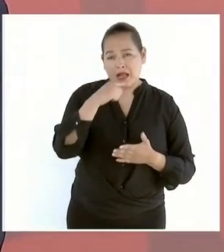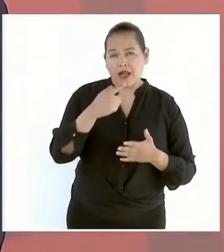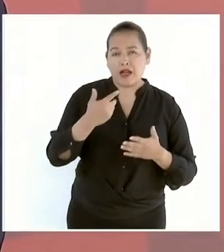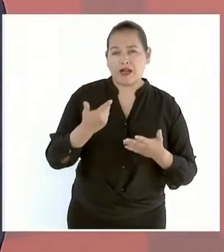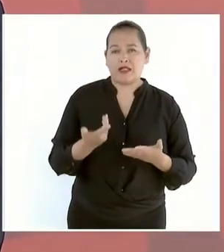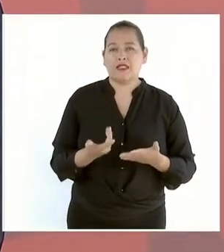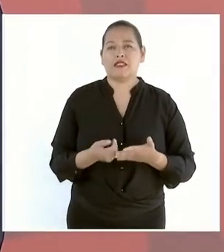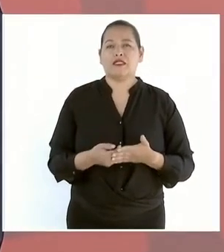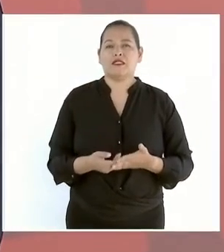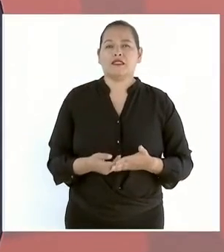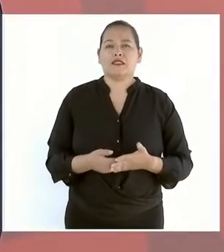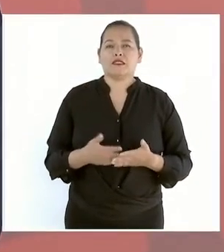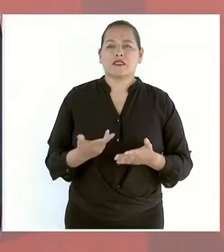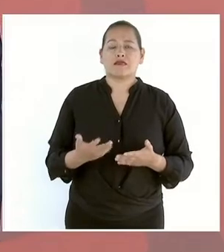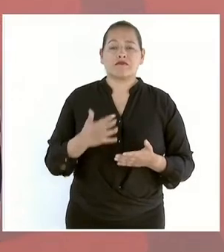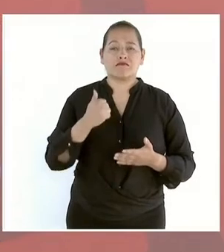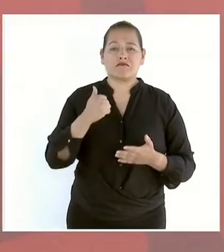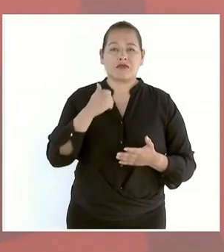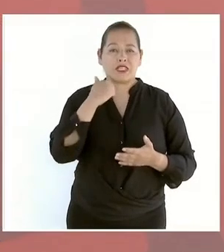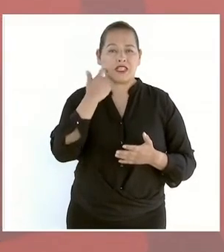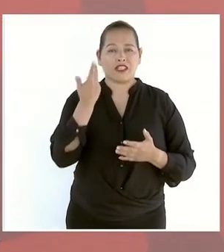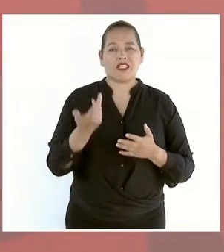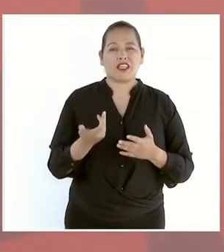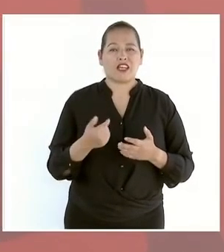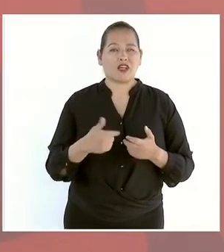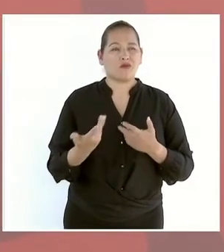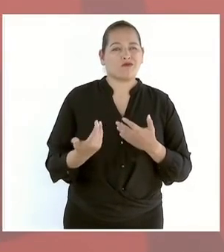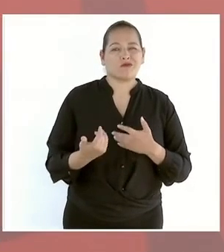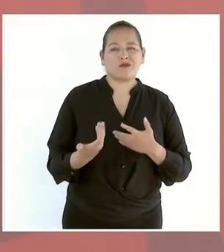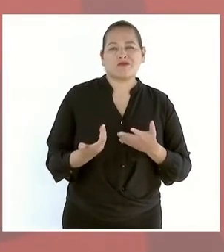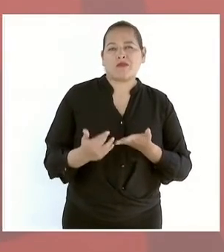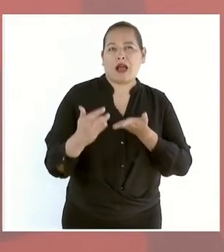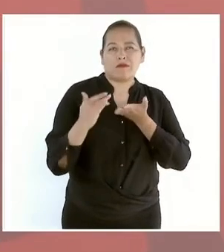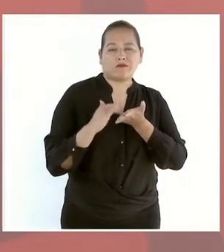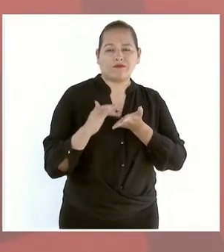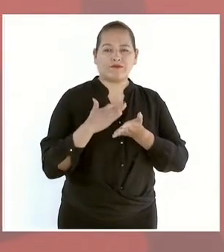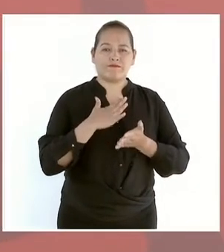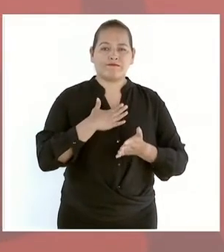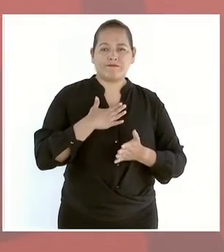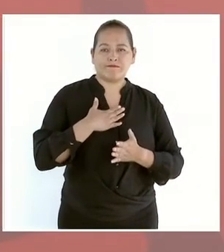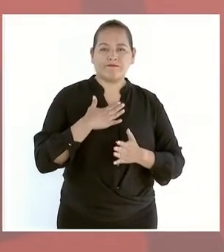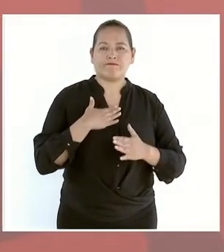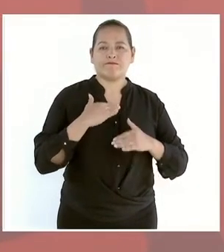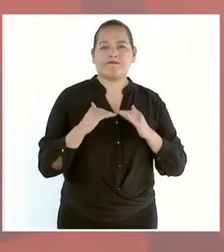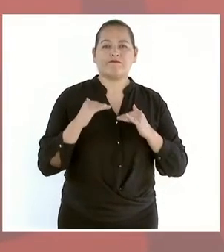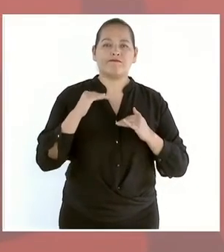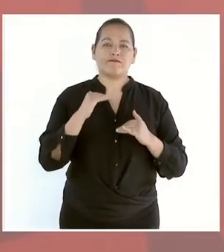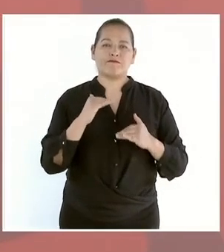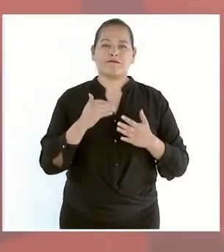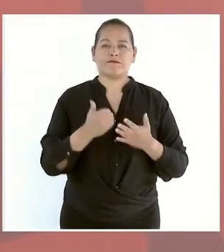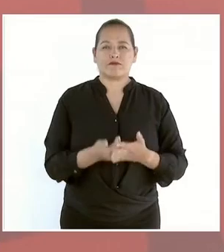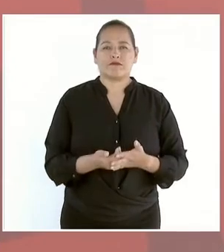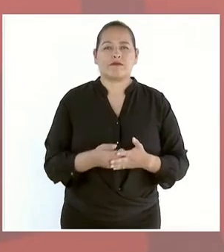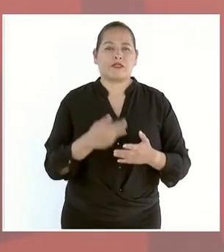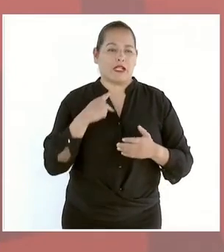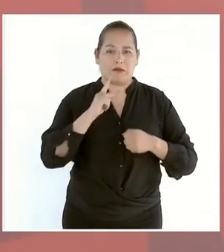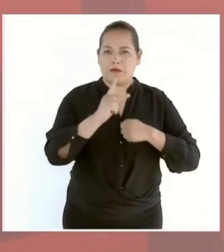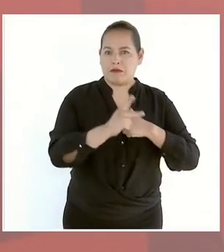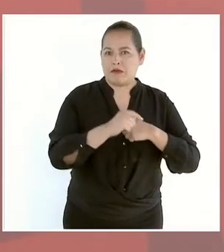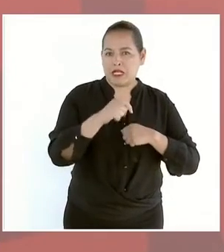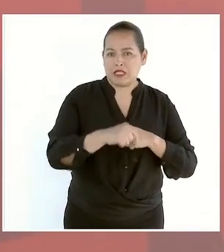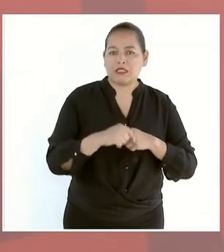mantener los privilegios de las minorías del país y del clero